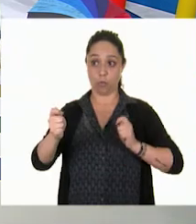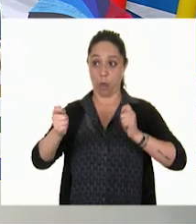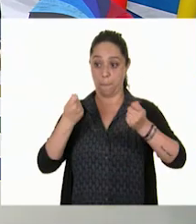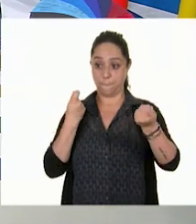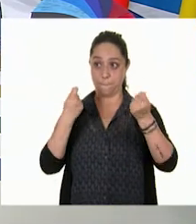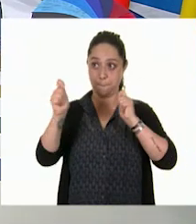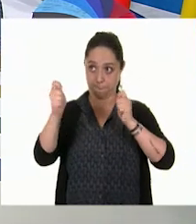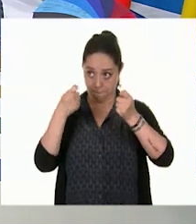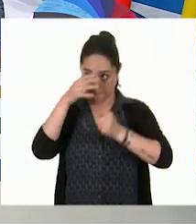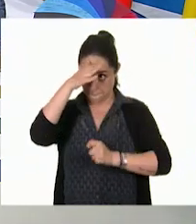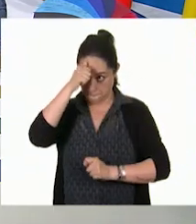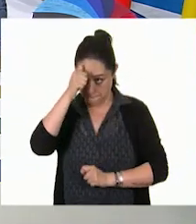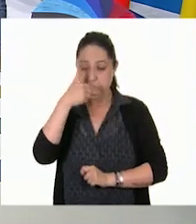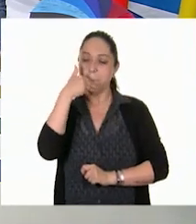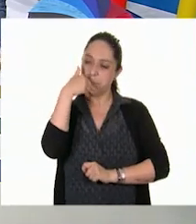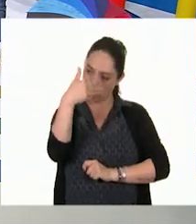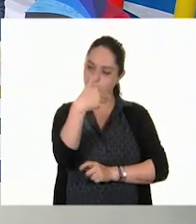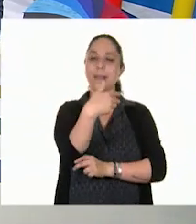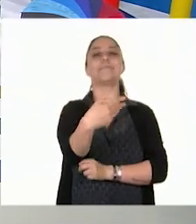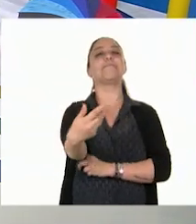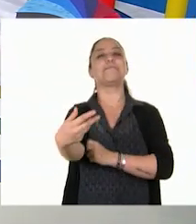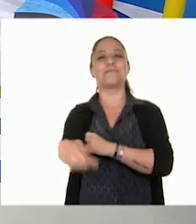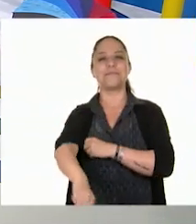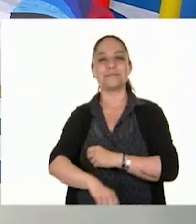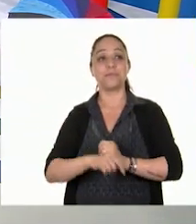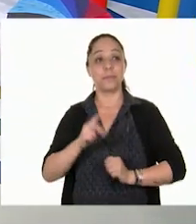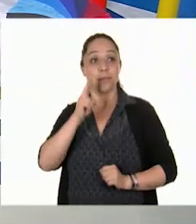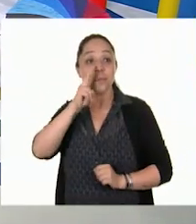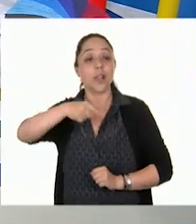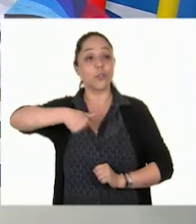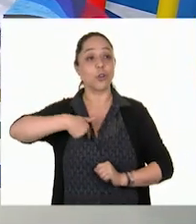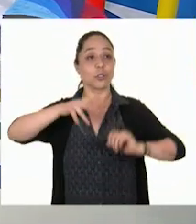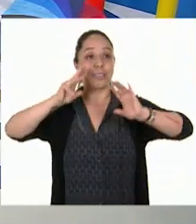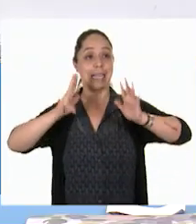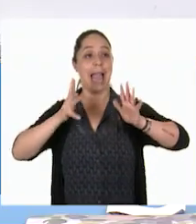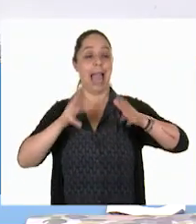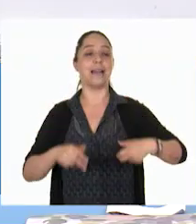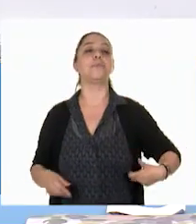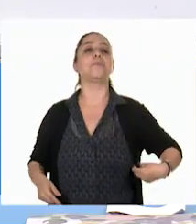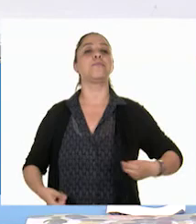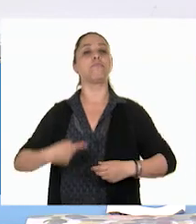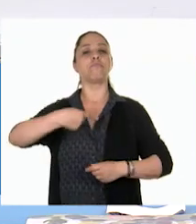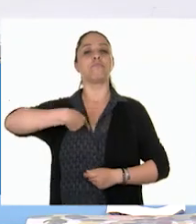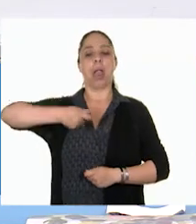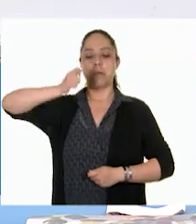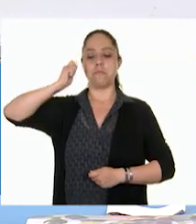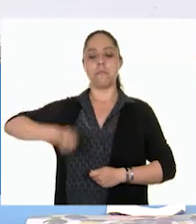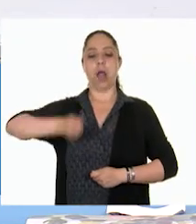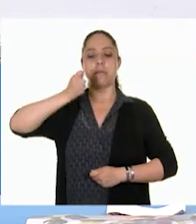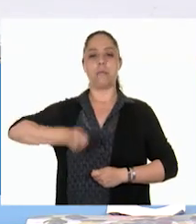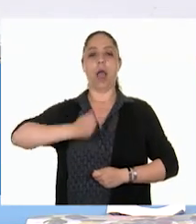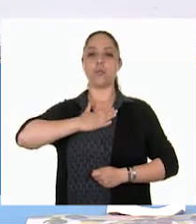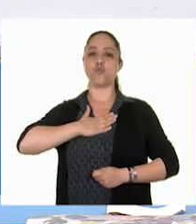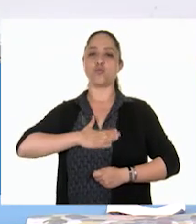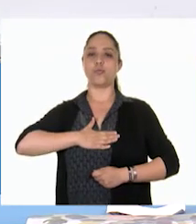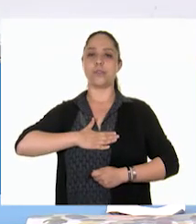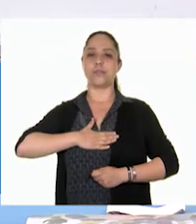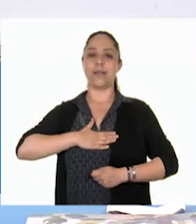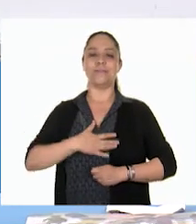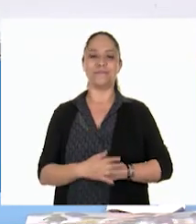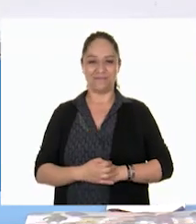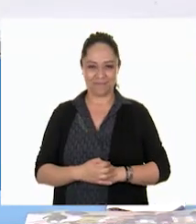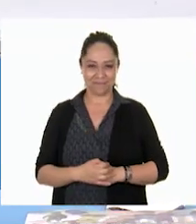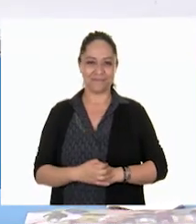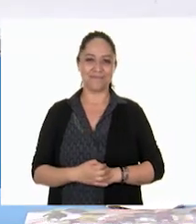muy bien. Aquí está tú. Muchísimas gracias. Y yo aquí estoy de nuevo para impartir justicia. Muy